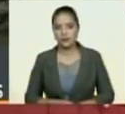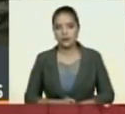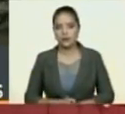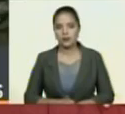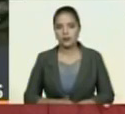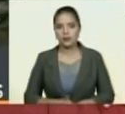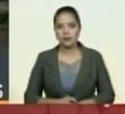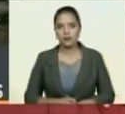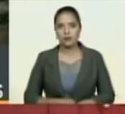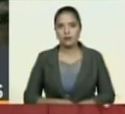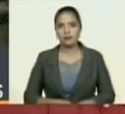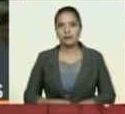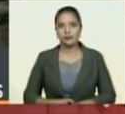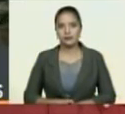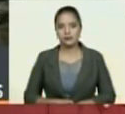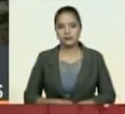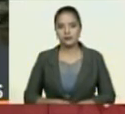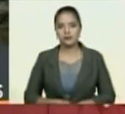también